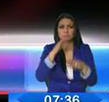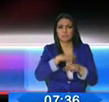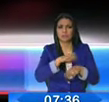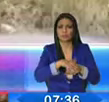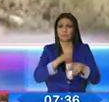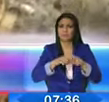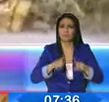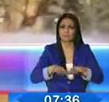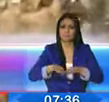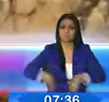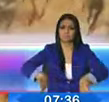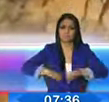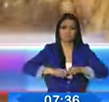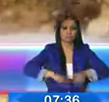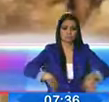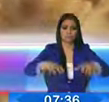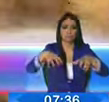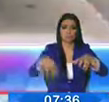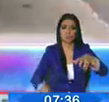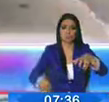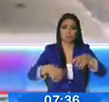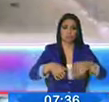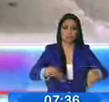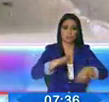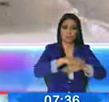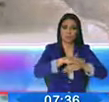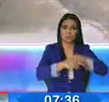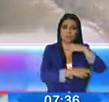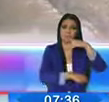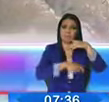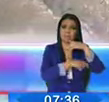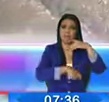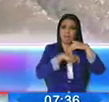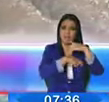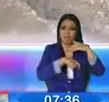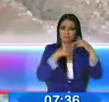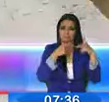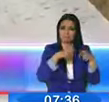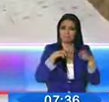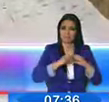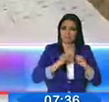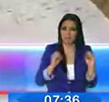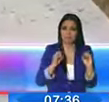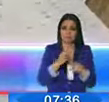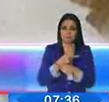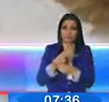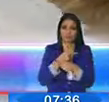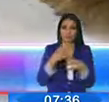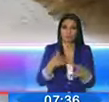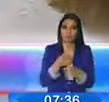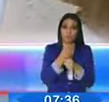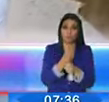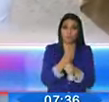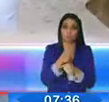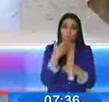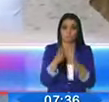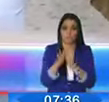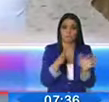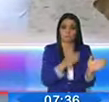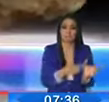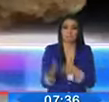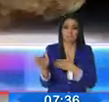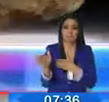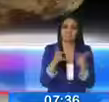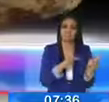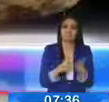constantes hundimientos ocasionados por la explotación ilegal de la minería el consejo sectorial de seguridad estableció un plan integral en